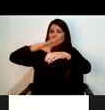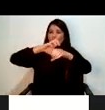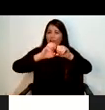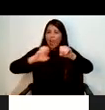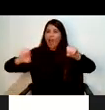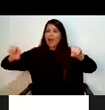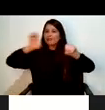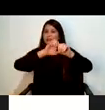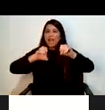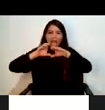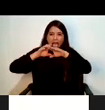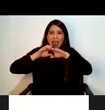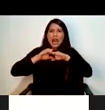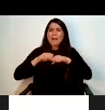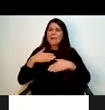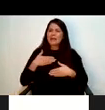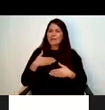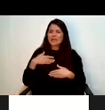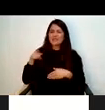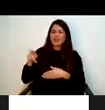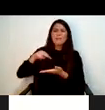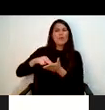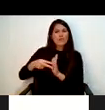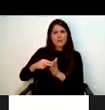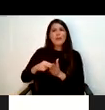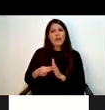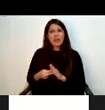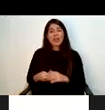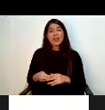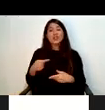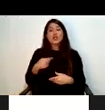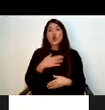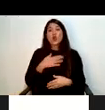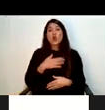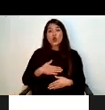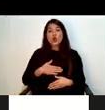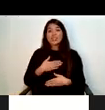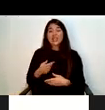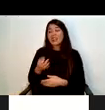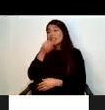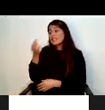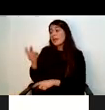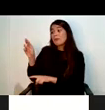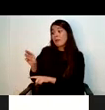lengua. Para mí eso era una conducta problemática y se los quise plantear a los papás.